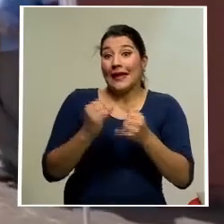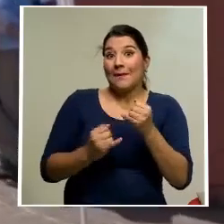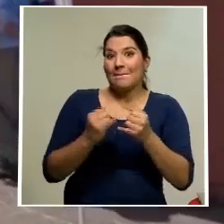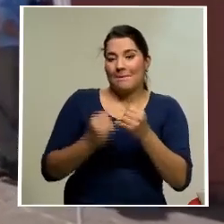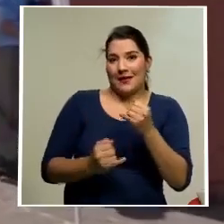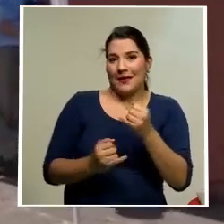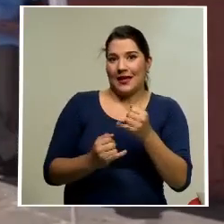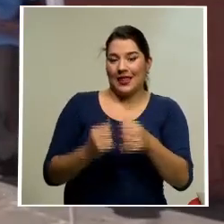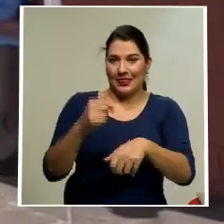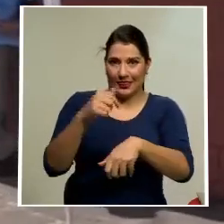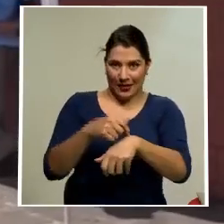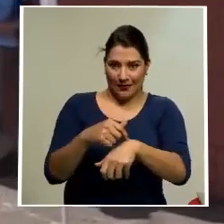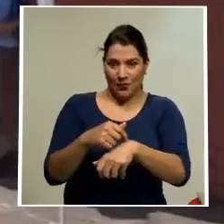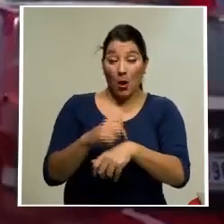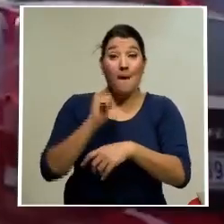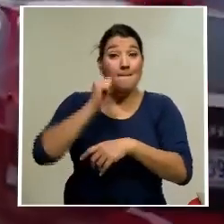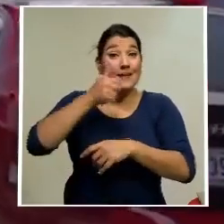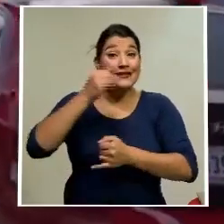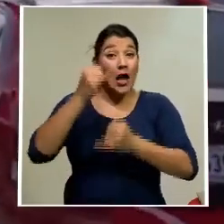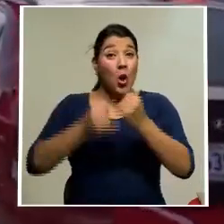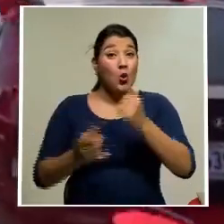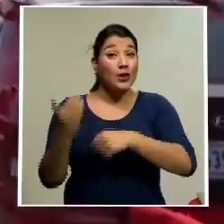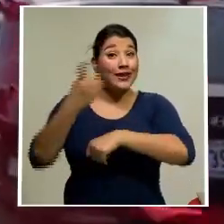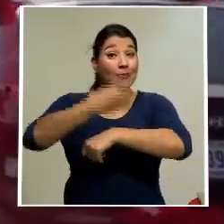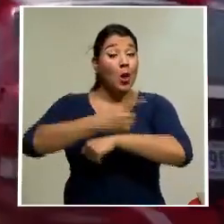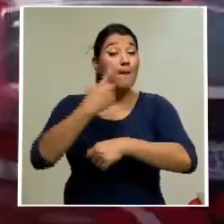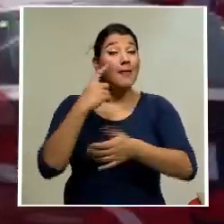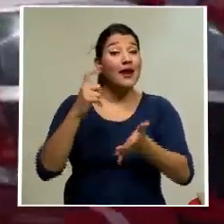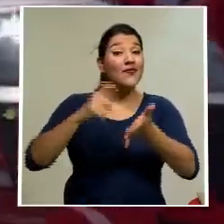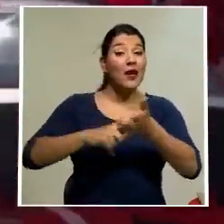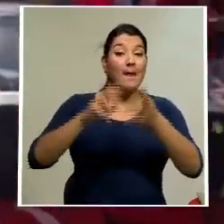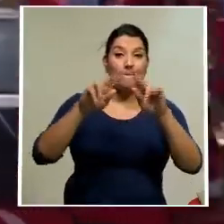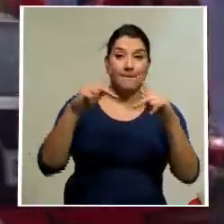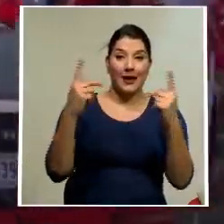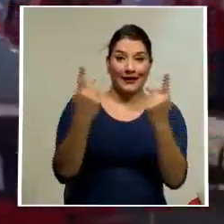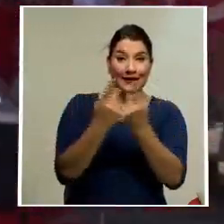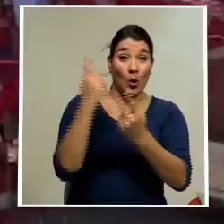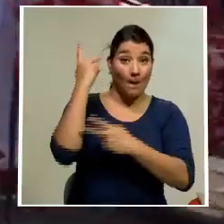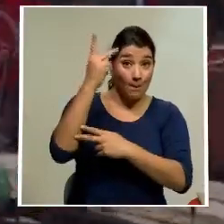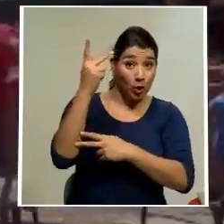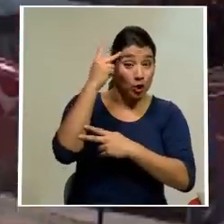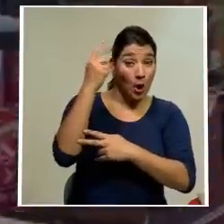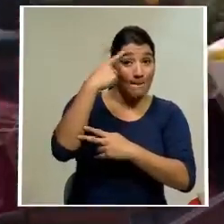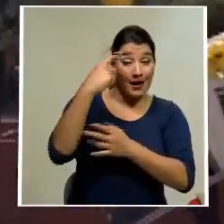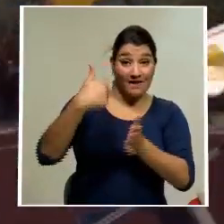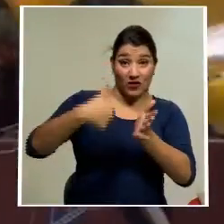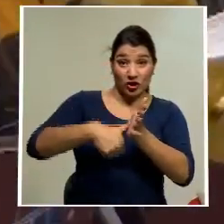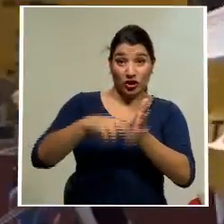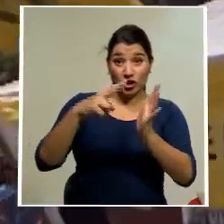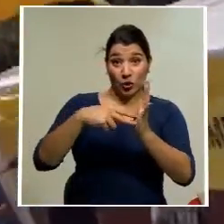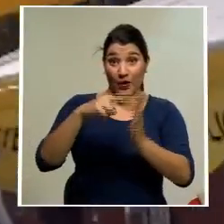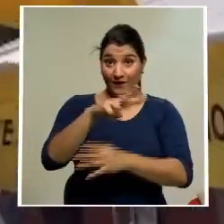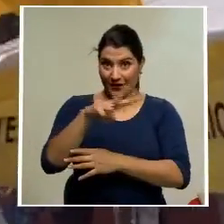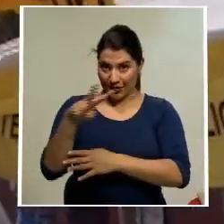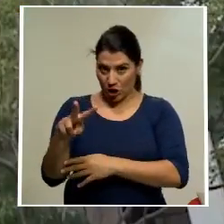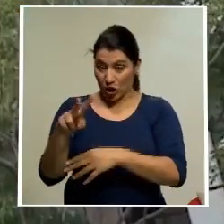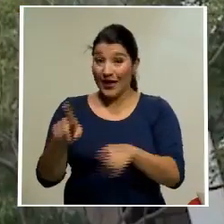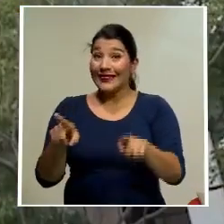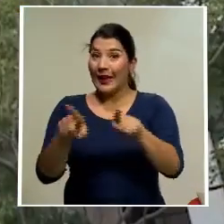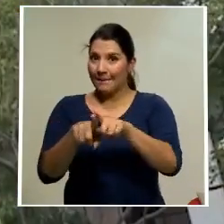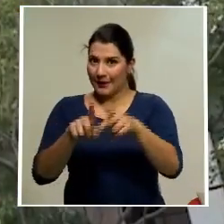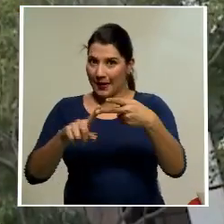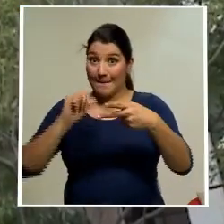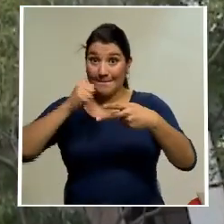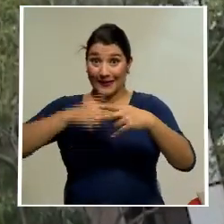el último día en el que podrían inscribirse partidos políticos para las votaciones del 2022. Este jueves también será la fecha límite para